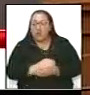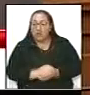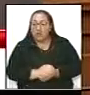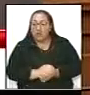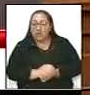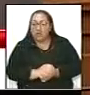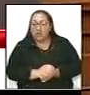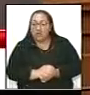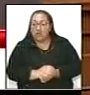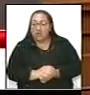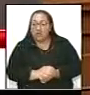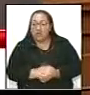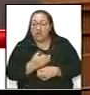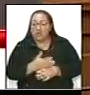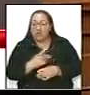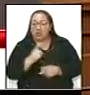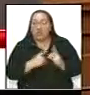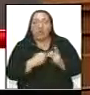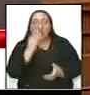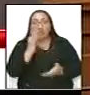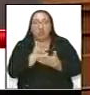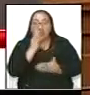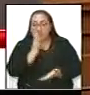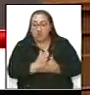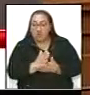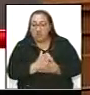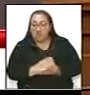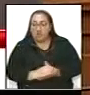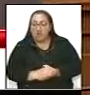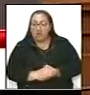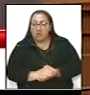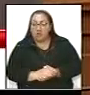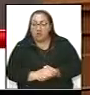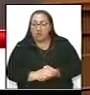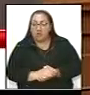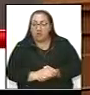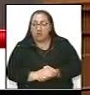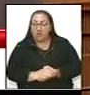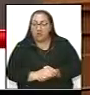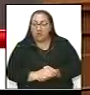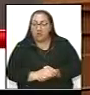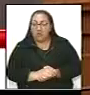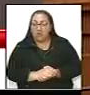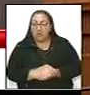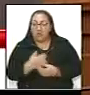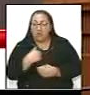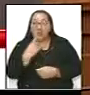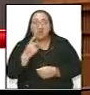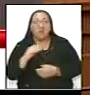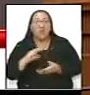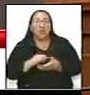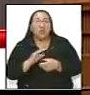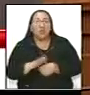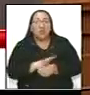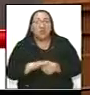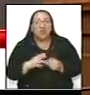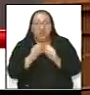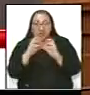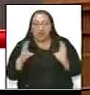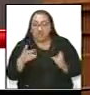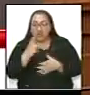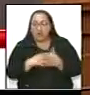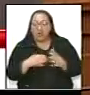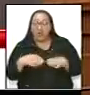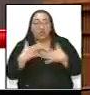los tipos que establecen infracciones y las consecuentes sanciones tienen que ser lo suficientemente claros para